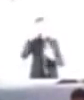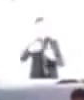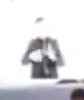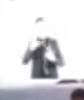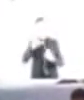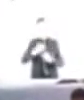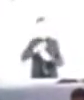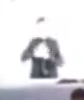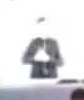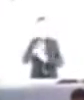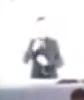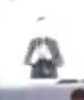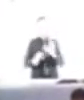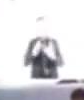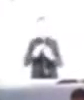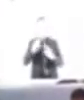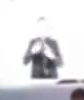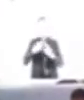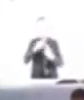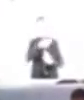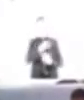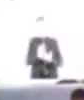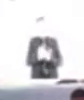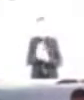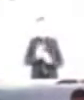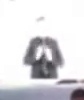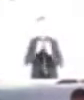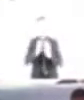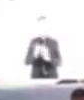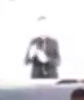concluido, que dé intervención a quien así lo determine.